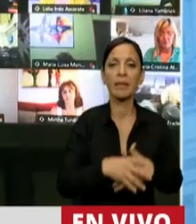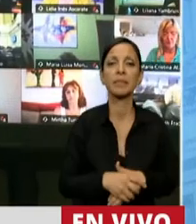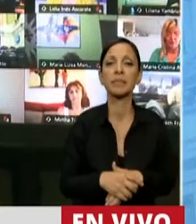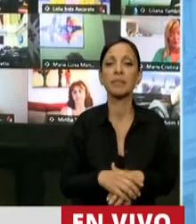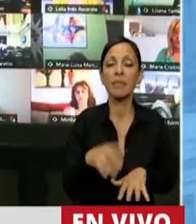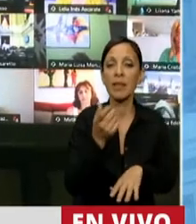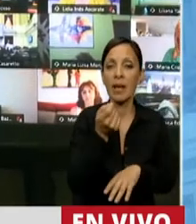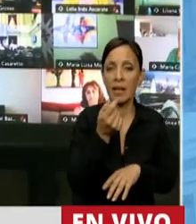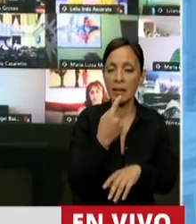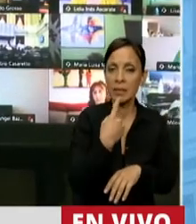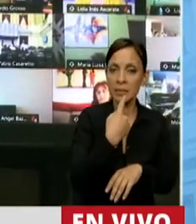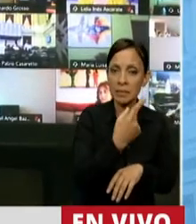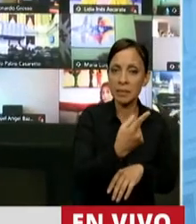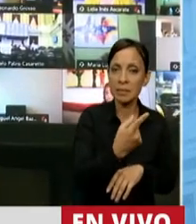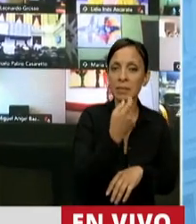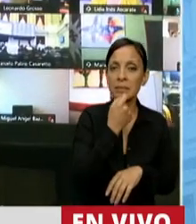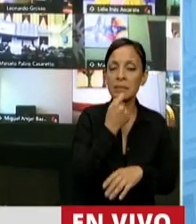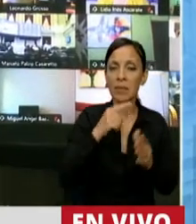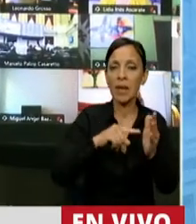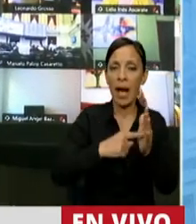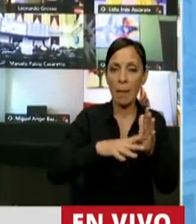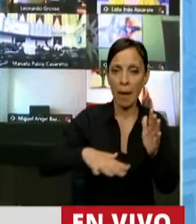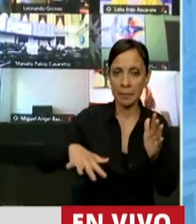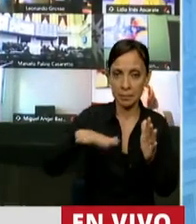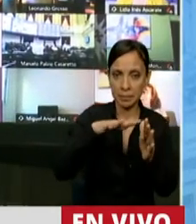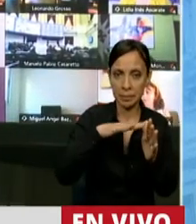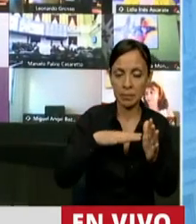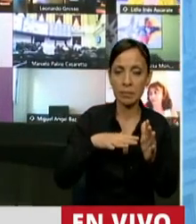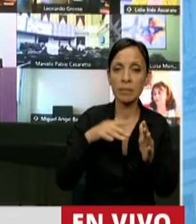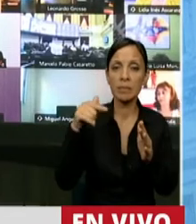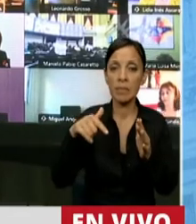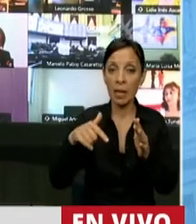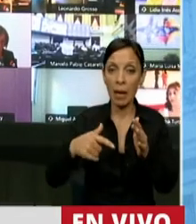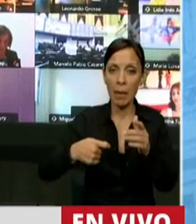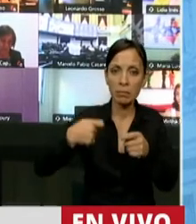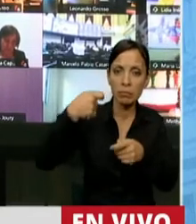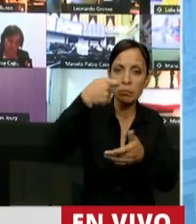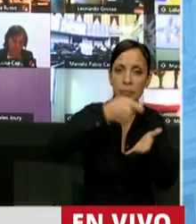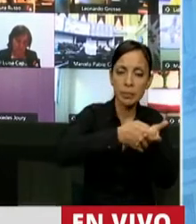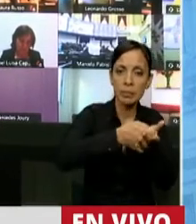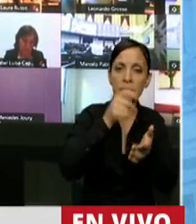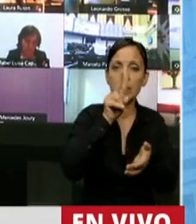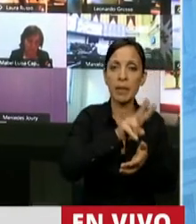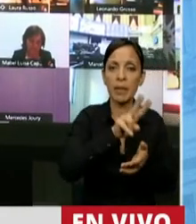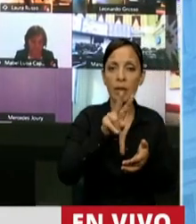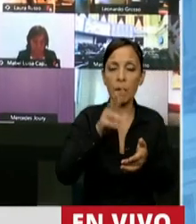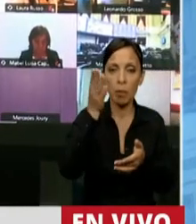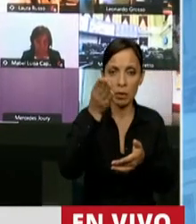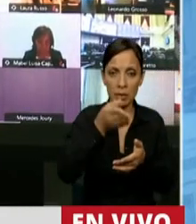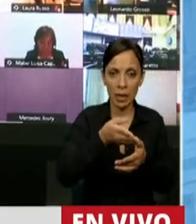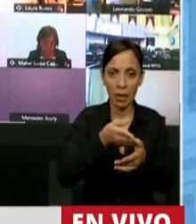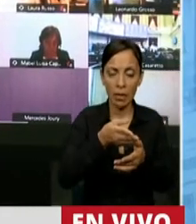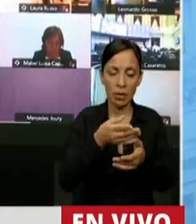Recién lo decían, el caso de la Ciudad de Buenos Aires aporta más del 22% de la